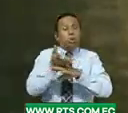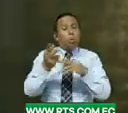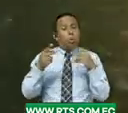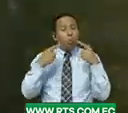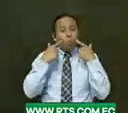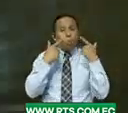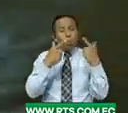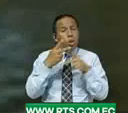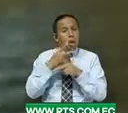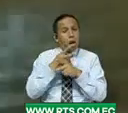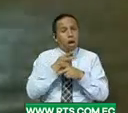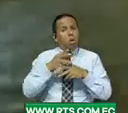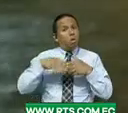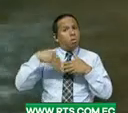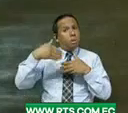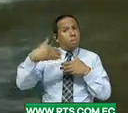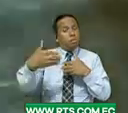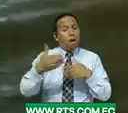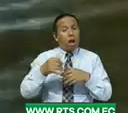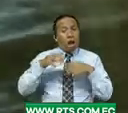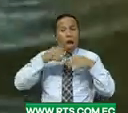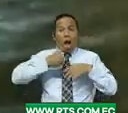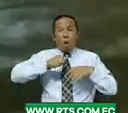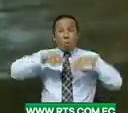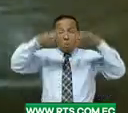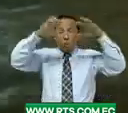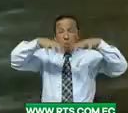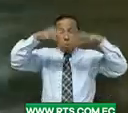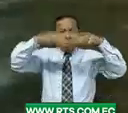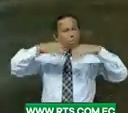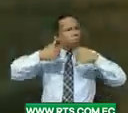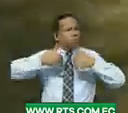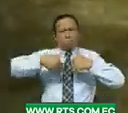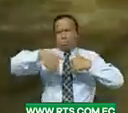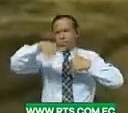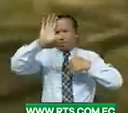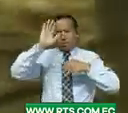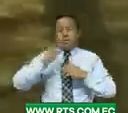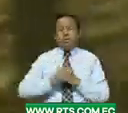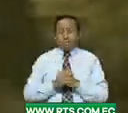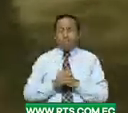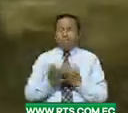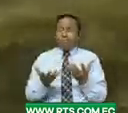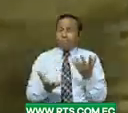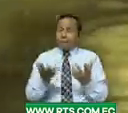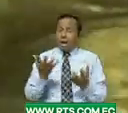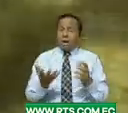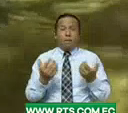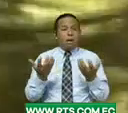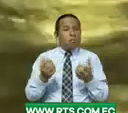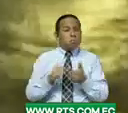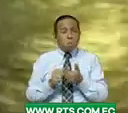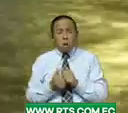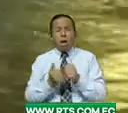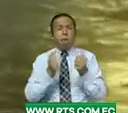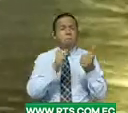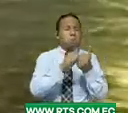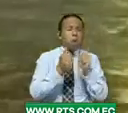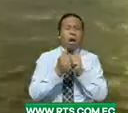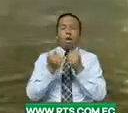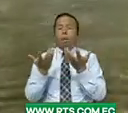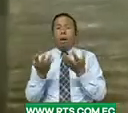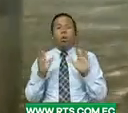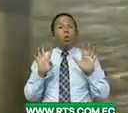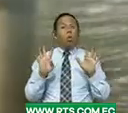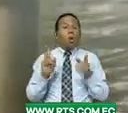días, pues estas lluvias se podrían mantener, lo que podría generar inconvenientes del 9